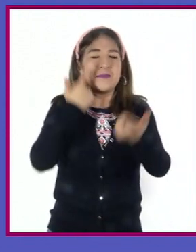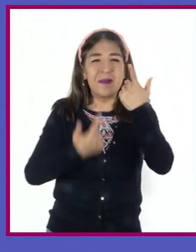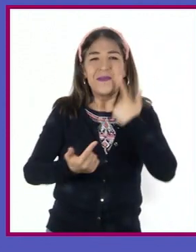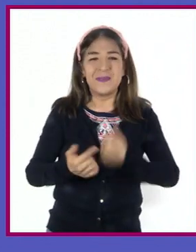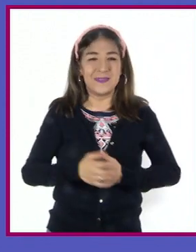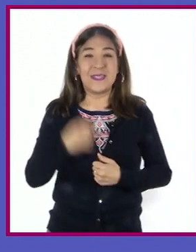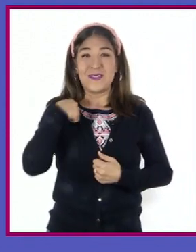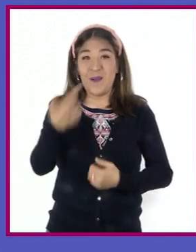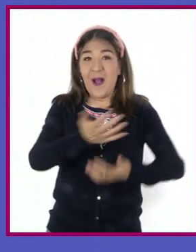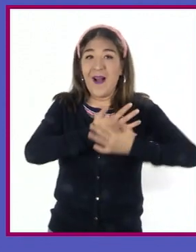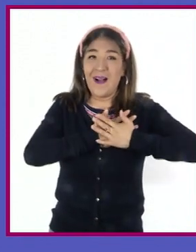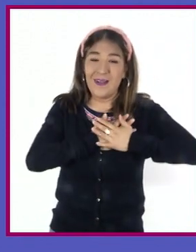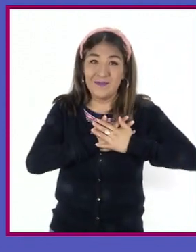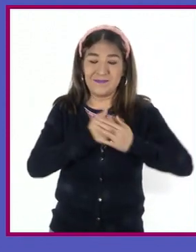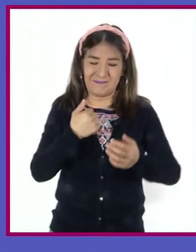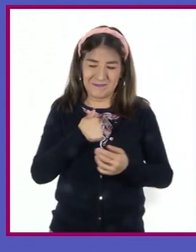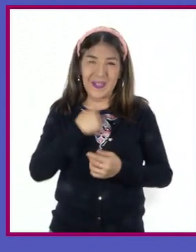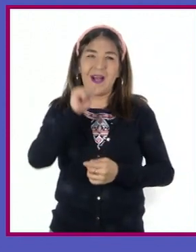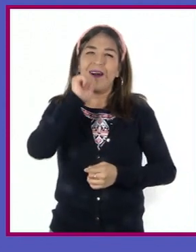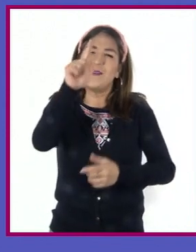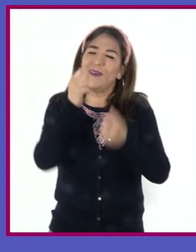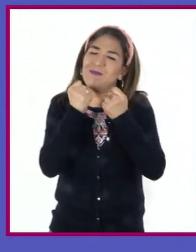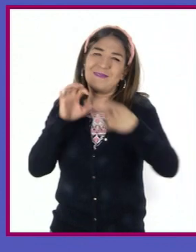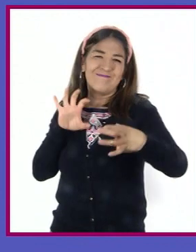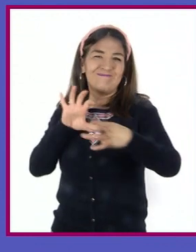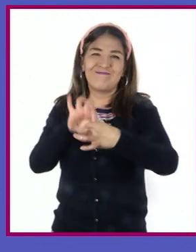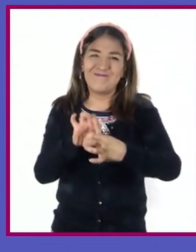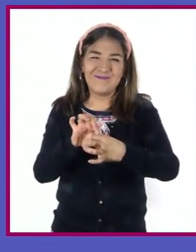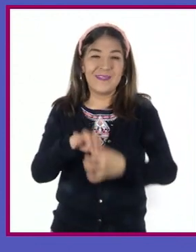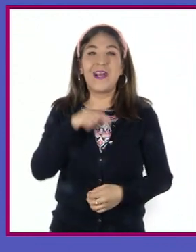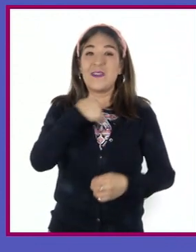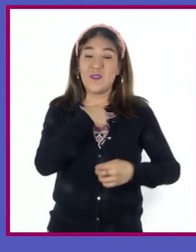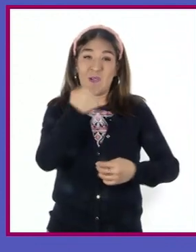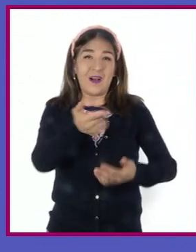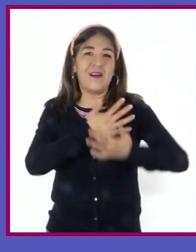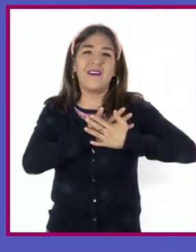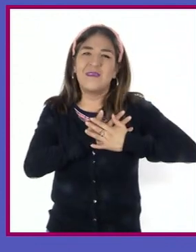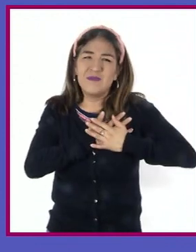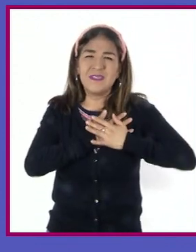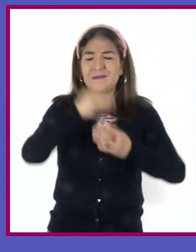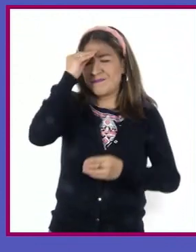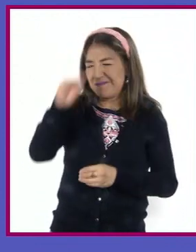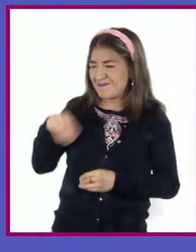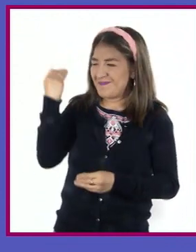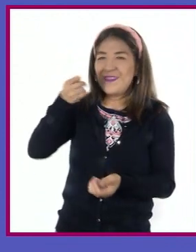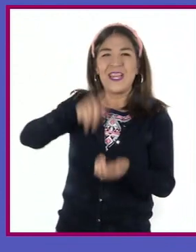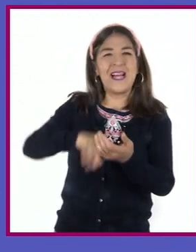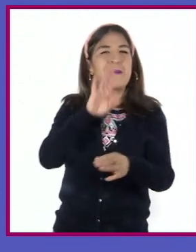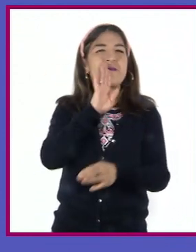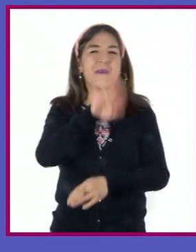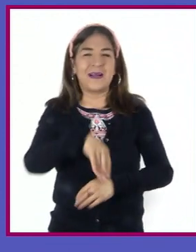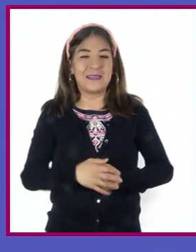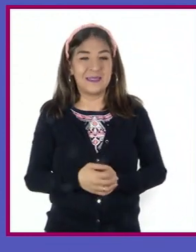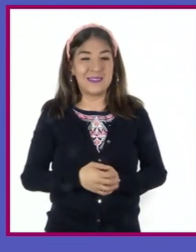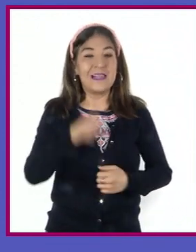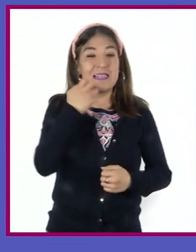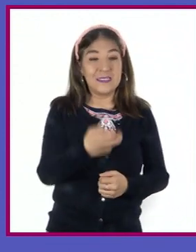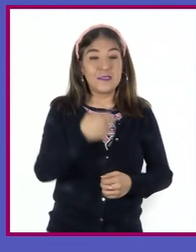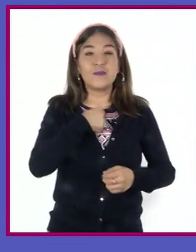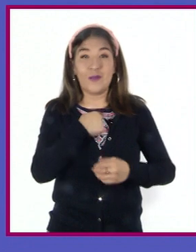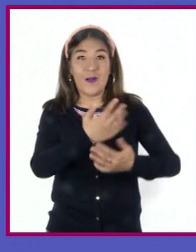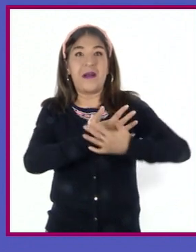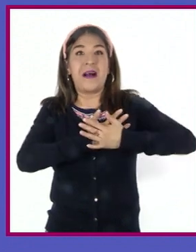profesor. Sobre todo que veamos ejemplos, porque así es más fácil comprender los conceptos a partir de ejemplos.